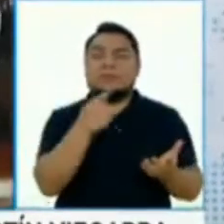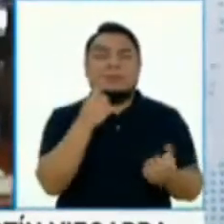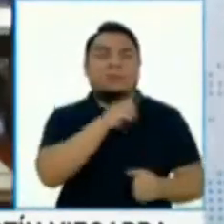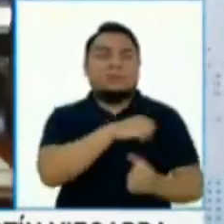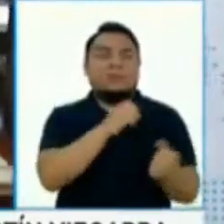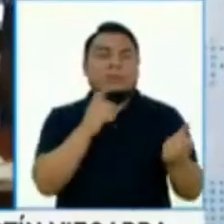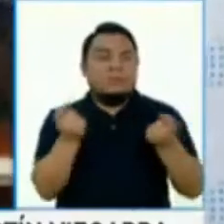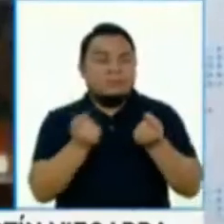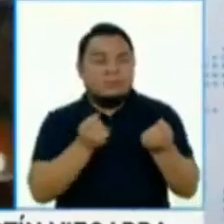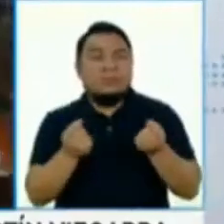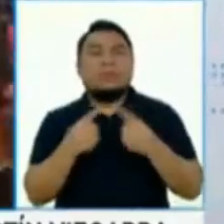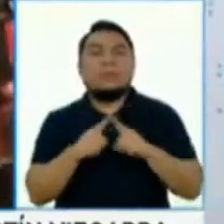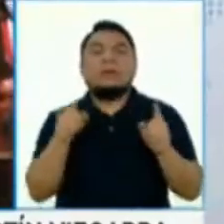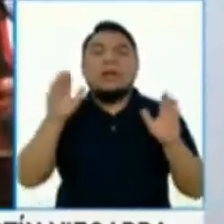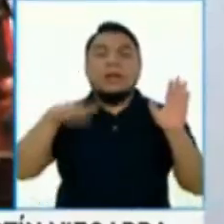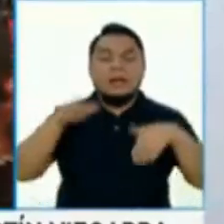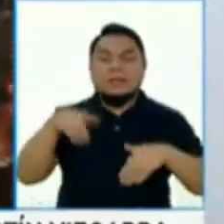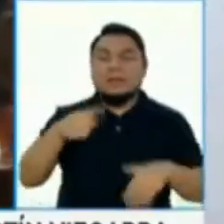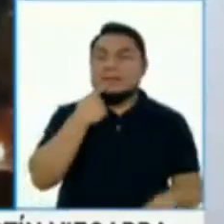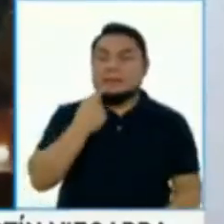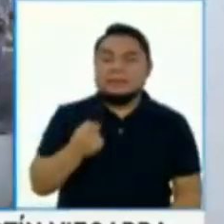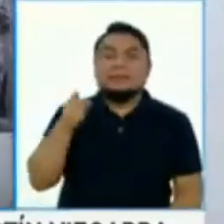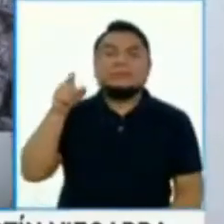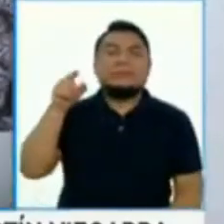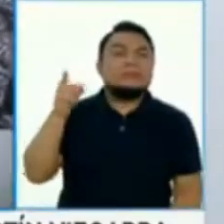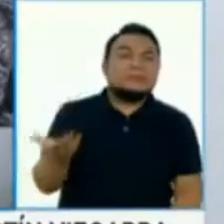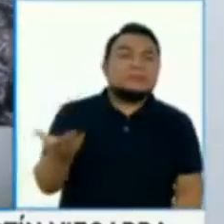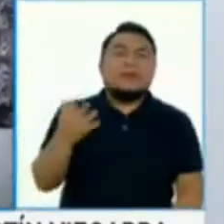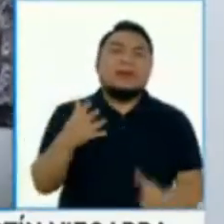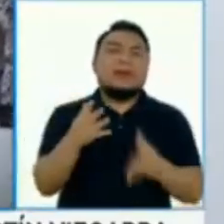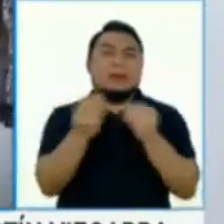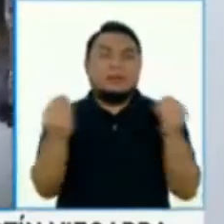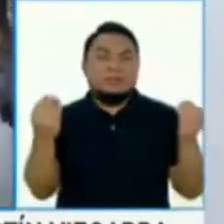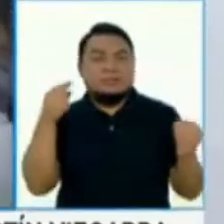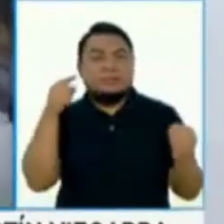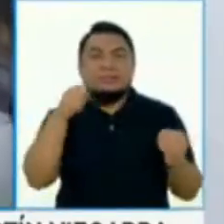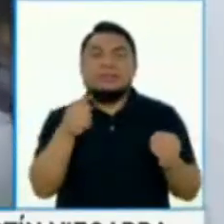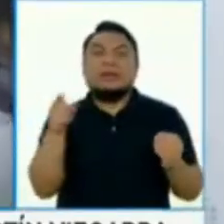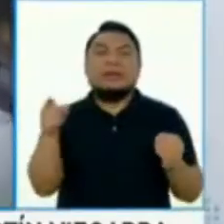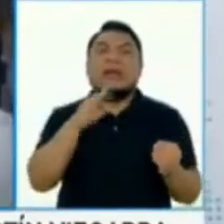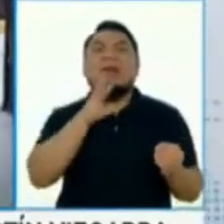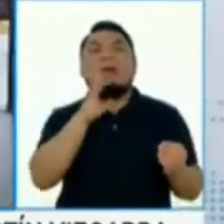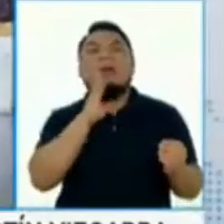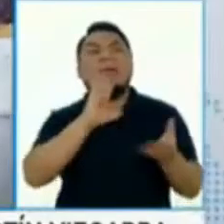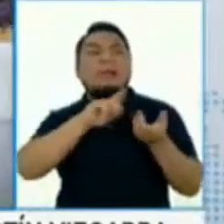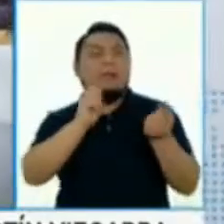pero a veces en dicho al hecho hay bastante trecho